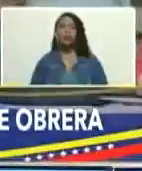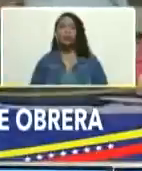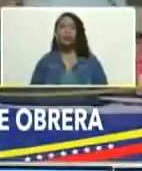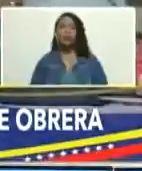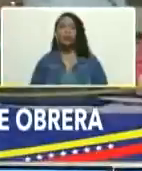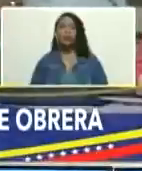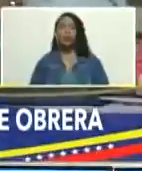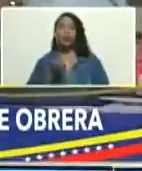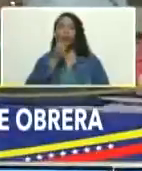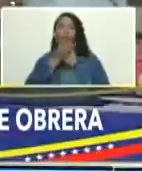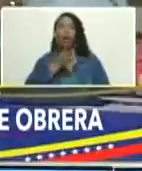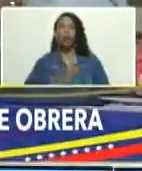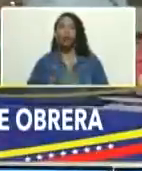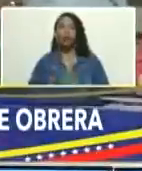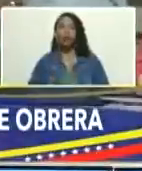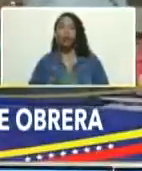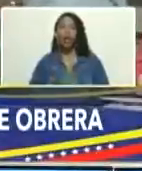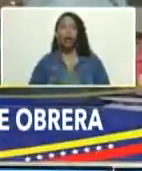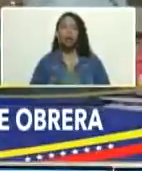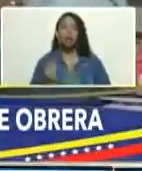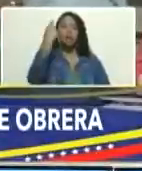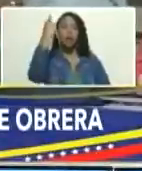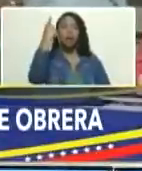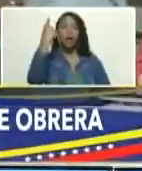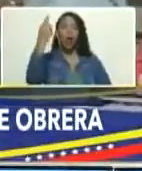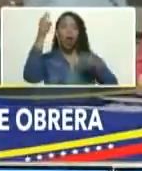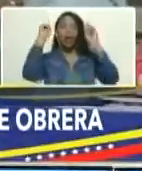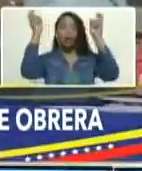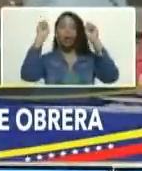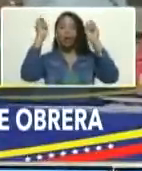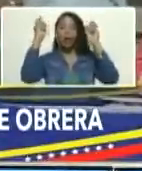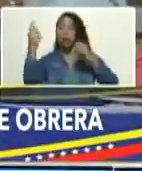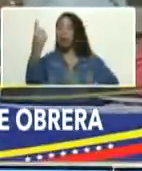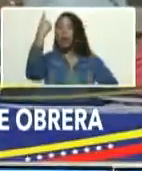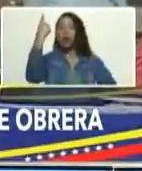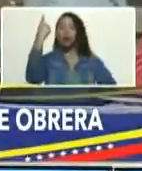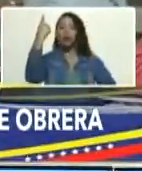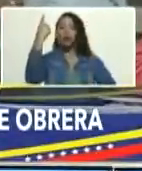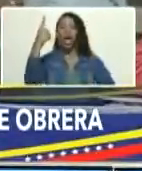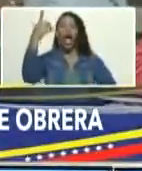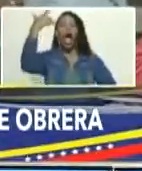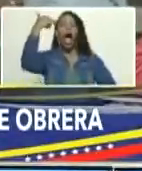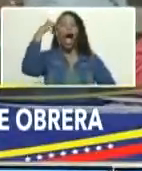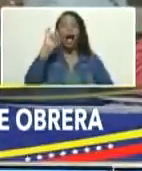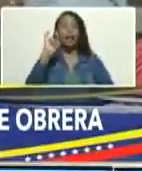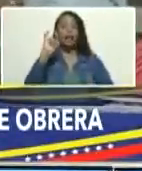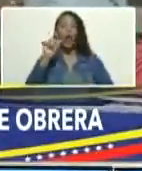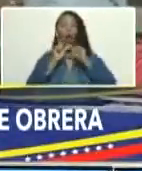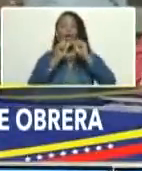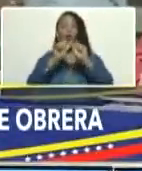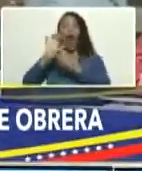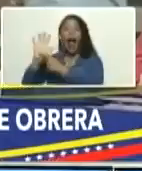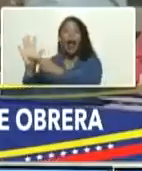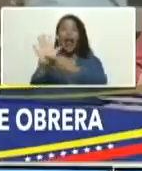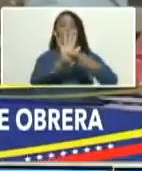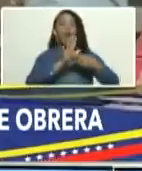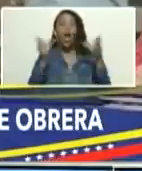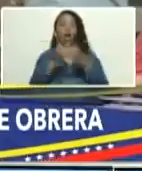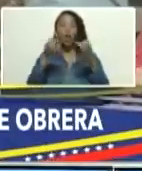Bueno, primero lo primero, y hay que seguir el ejemplo de la clase obrera de